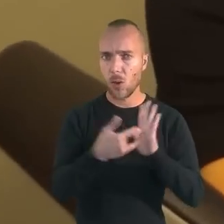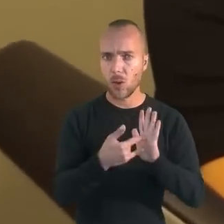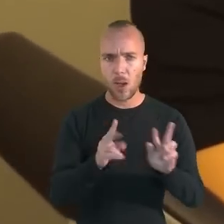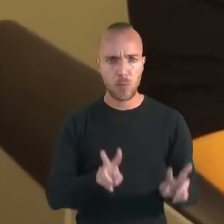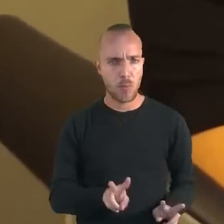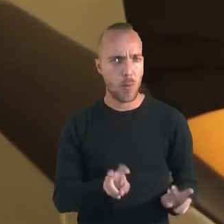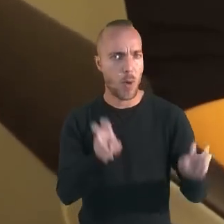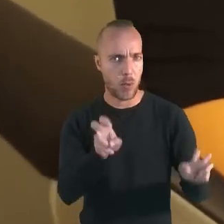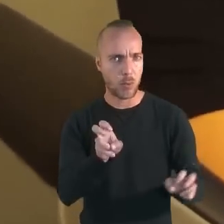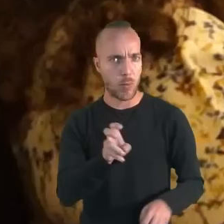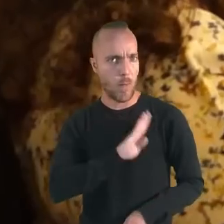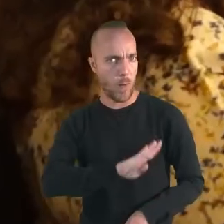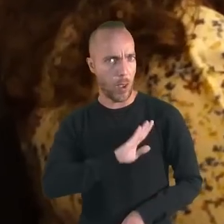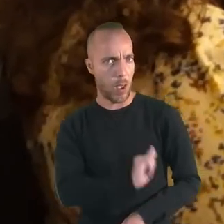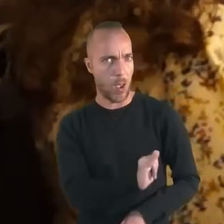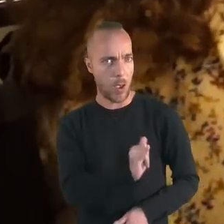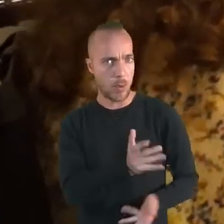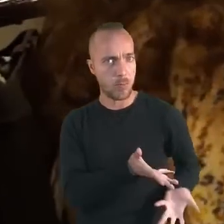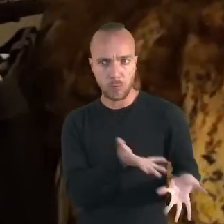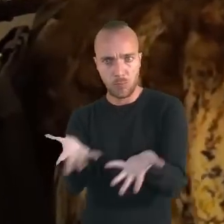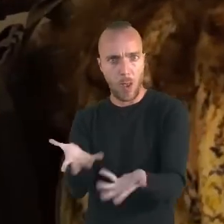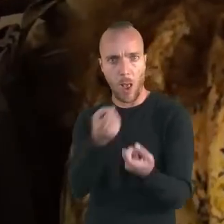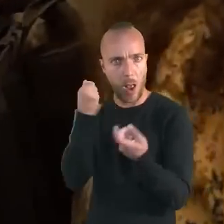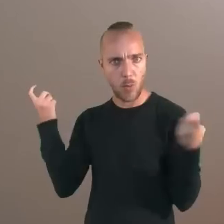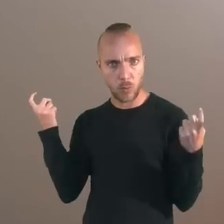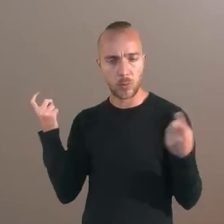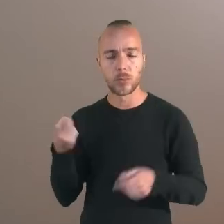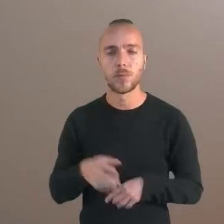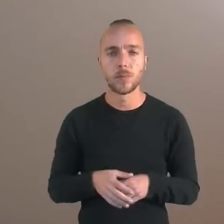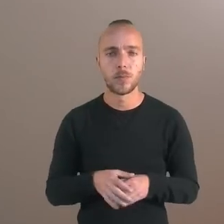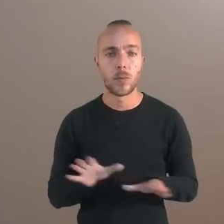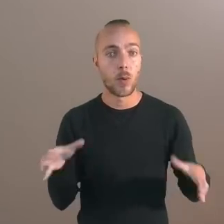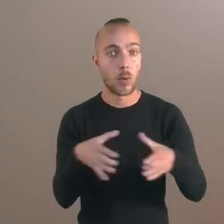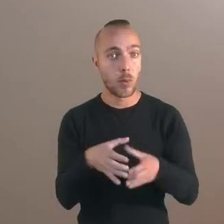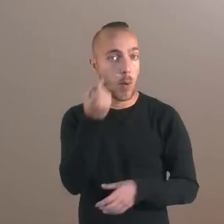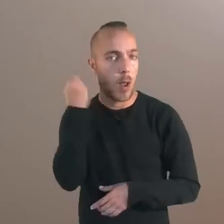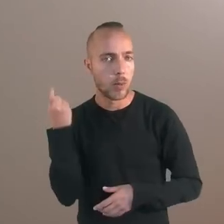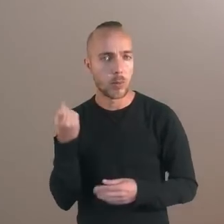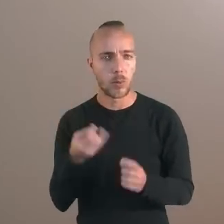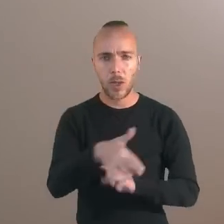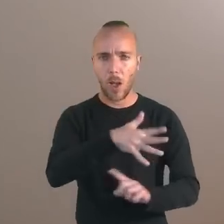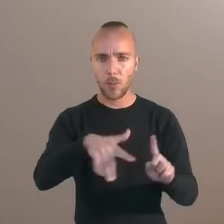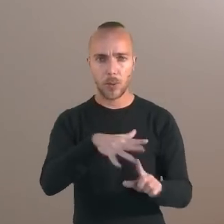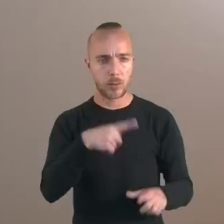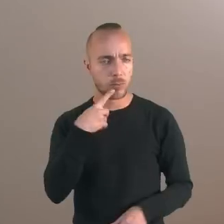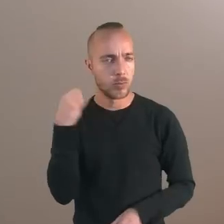que tienen mucha tecnología a disposición de los estudiantes. Y que el ambiente del alumnado también es muy bueno, también conocía mucho a los alumnos